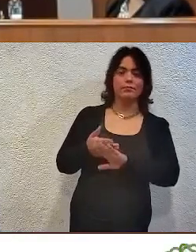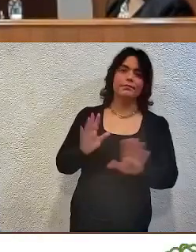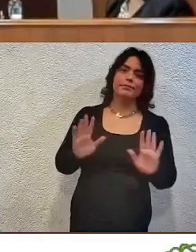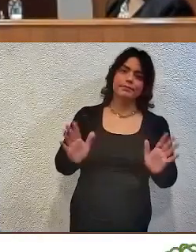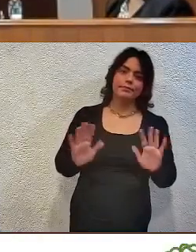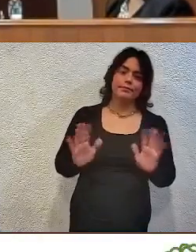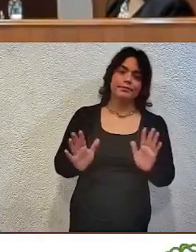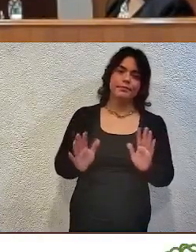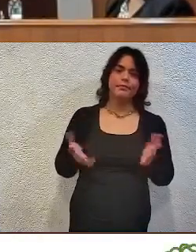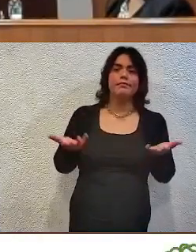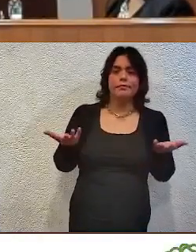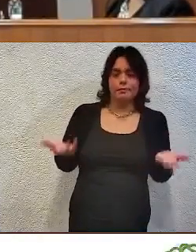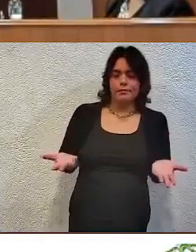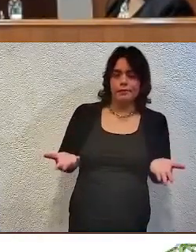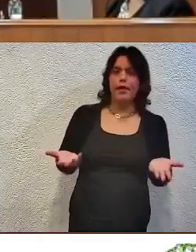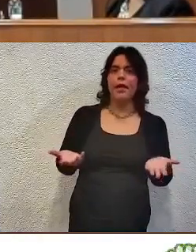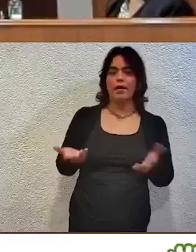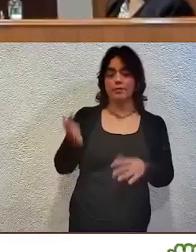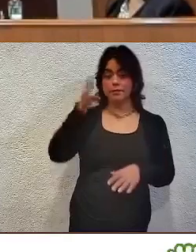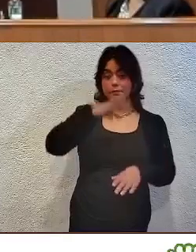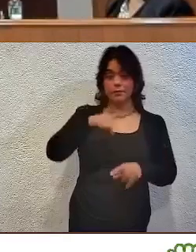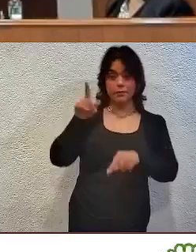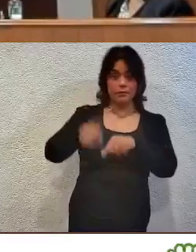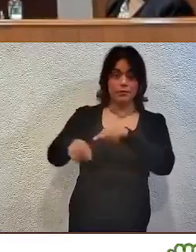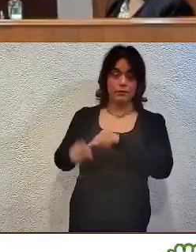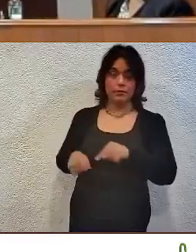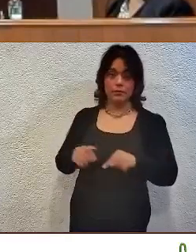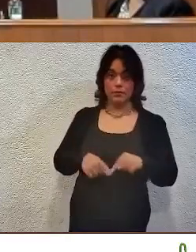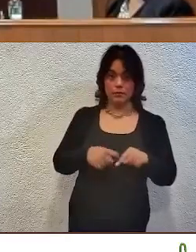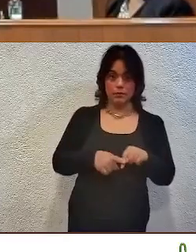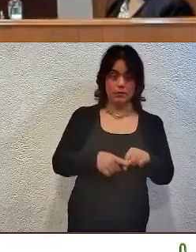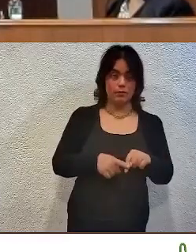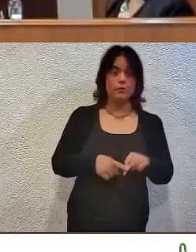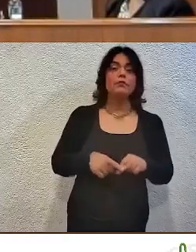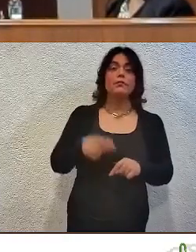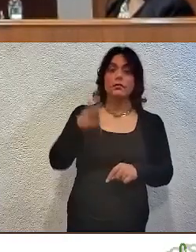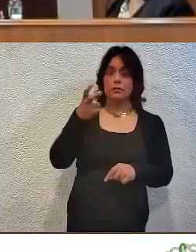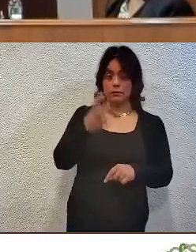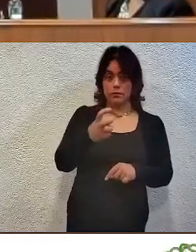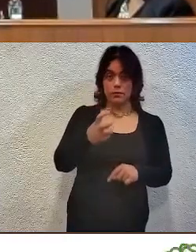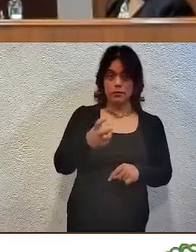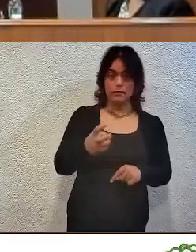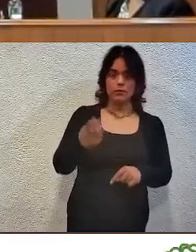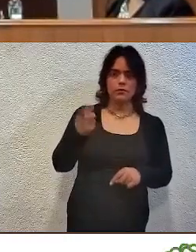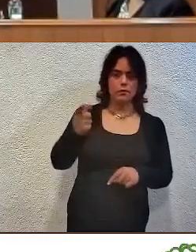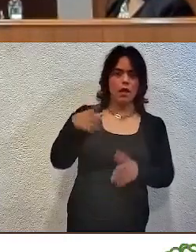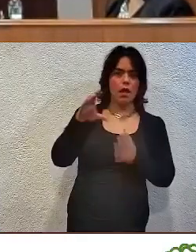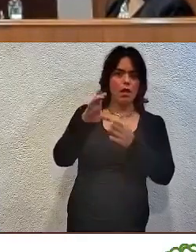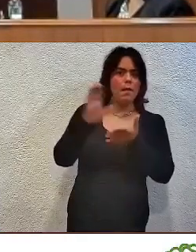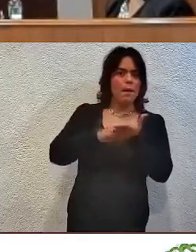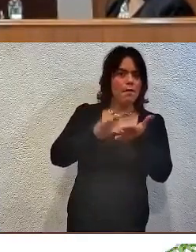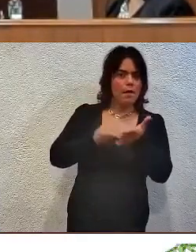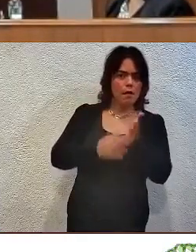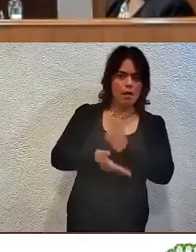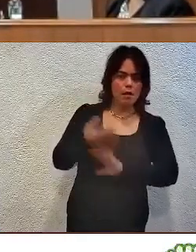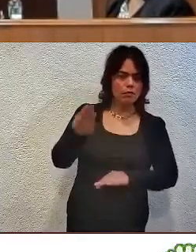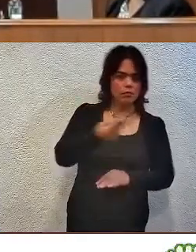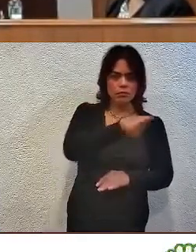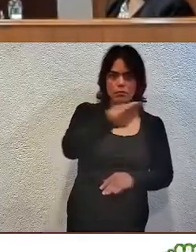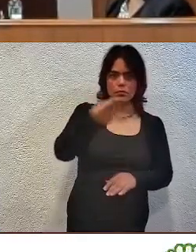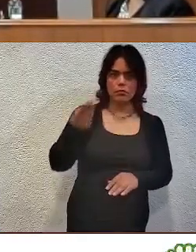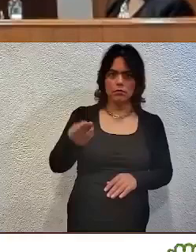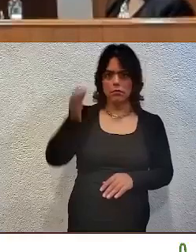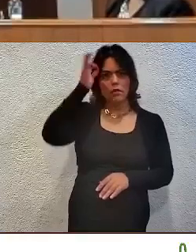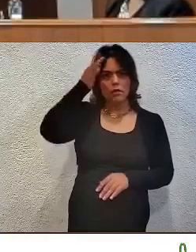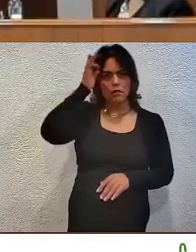al considerar que el procedimiento de remoción instaurado en su contra por la expedición irregular de constancias de asignación de regidurías